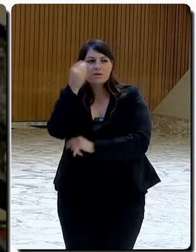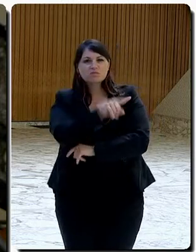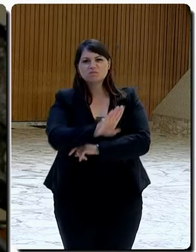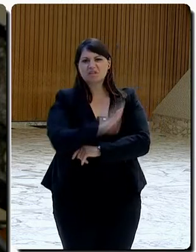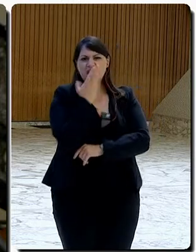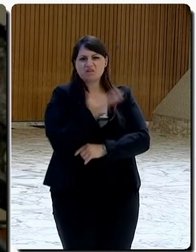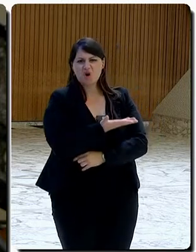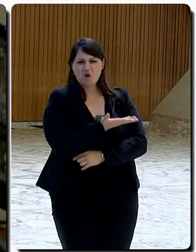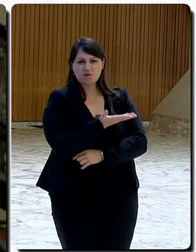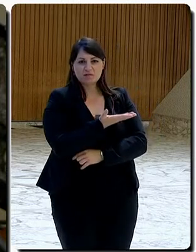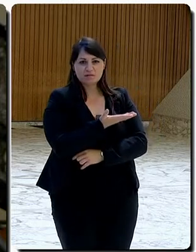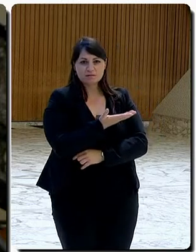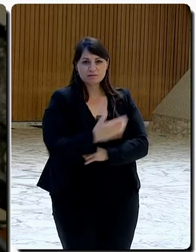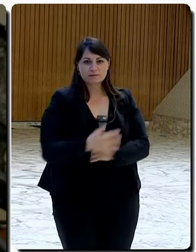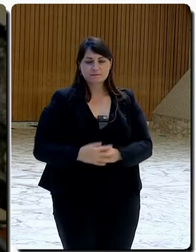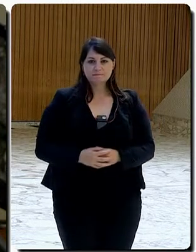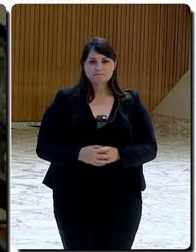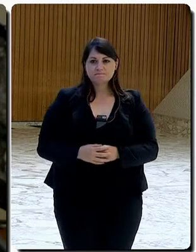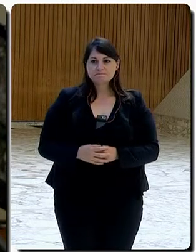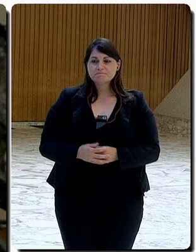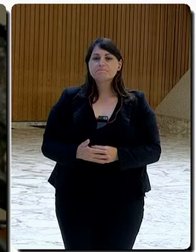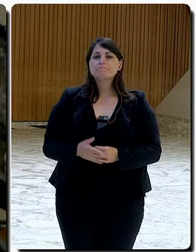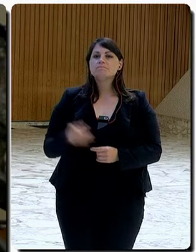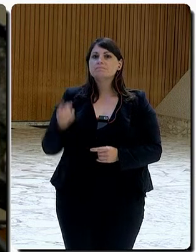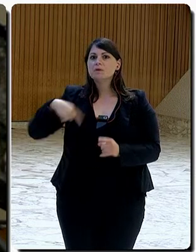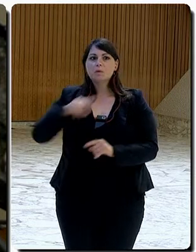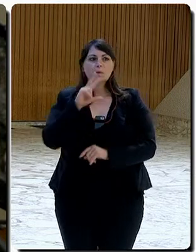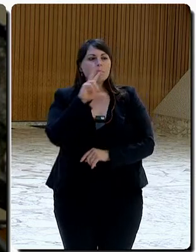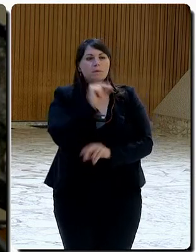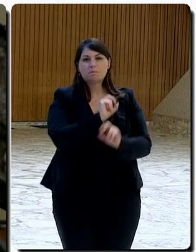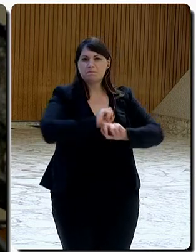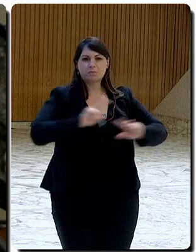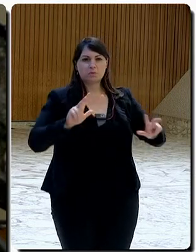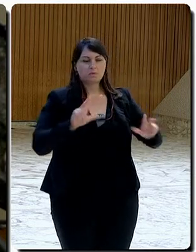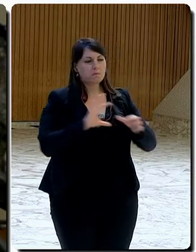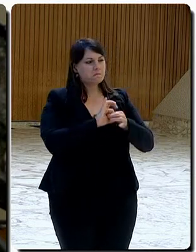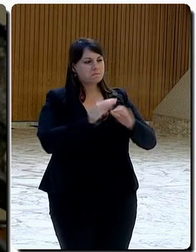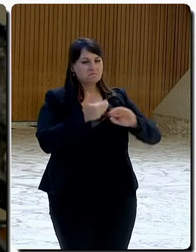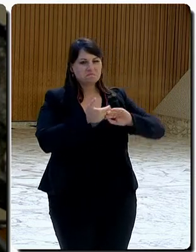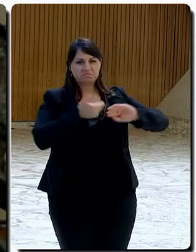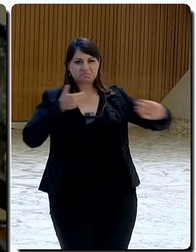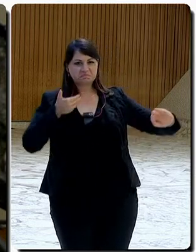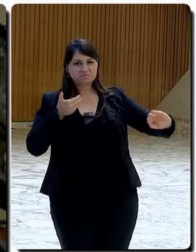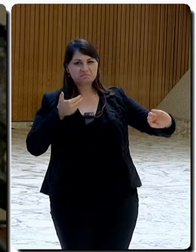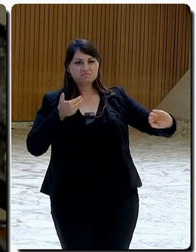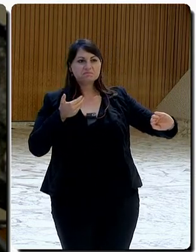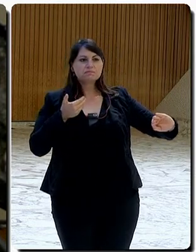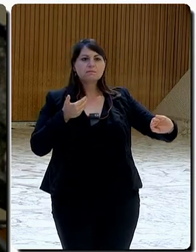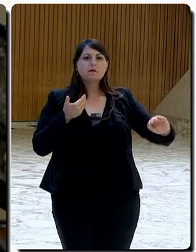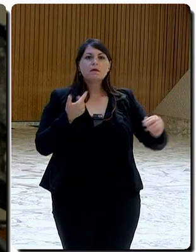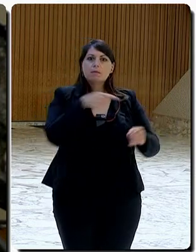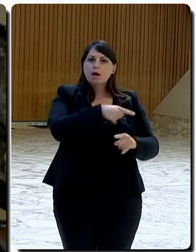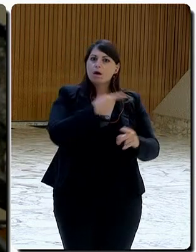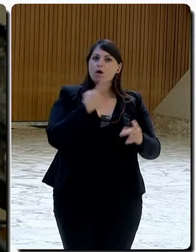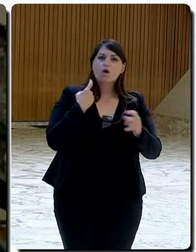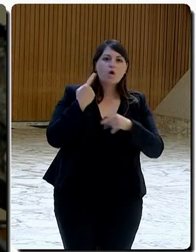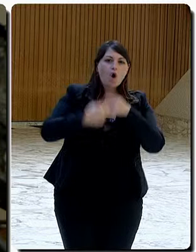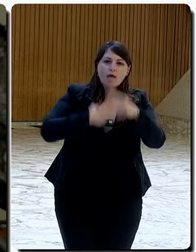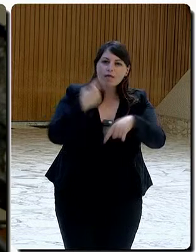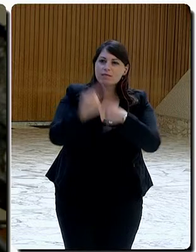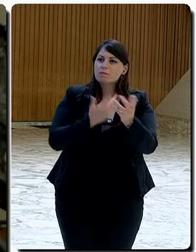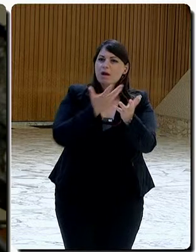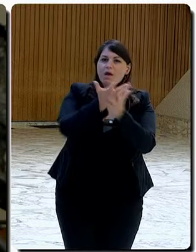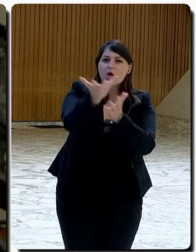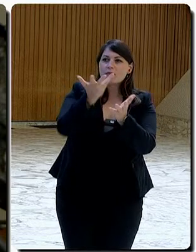amistad. Todo su entorno era hostil, pero siguió confesando lo que había pasado, aunque su